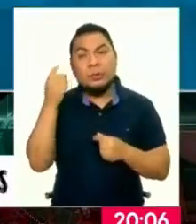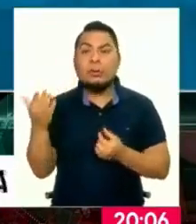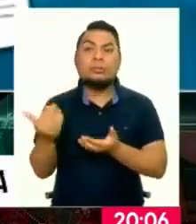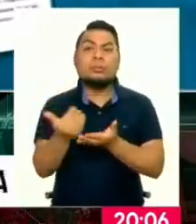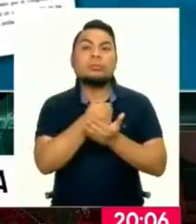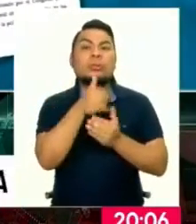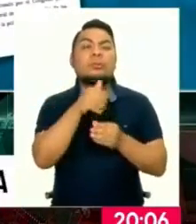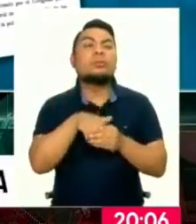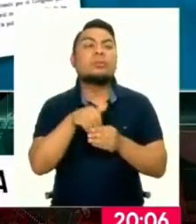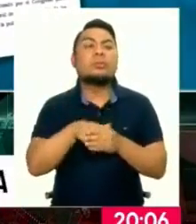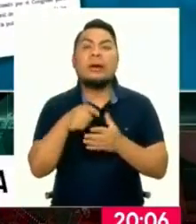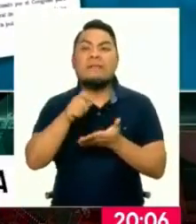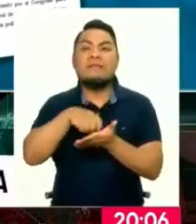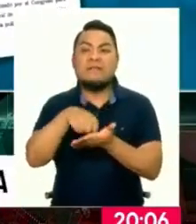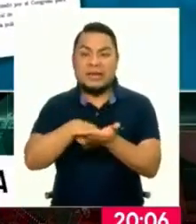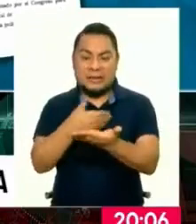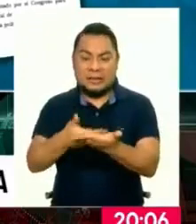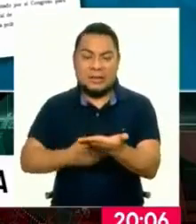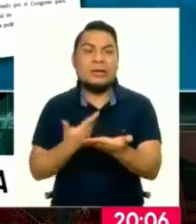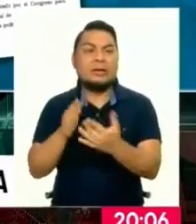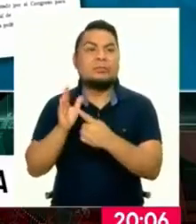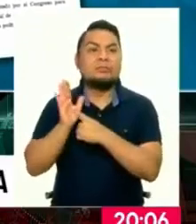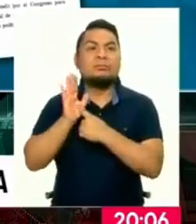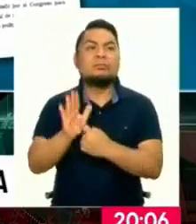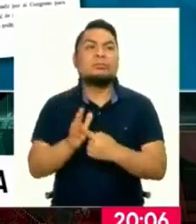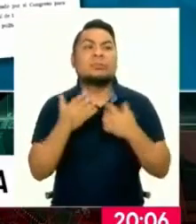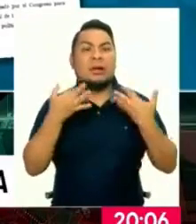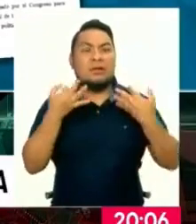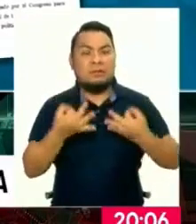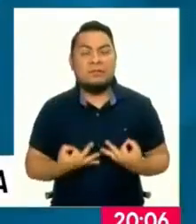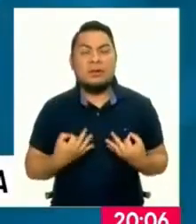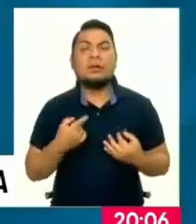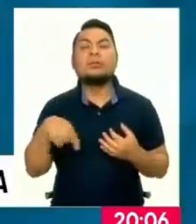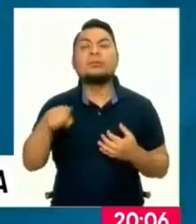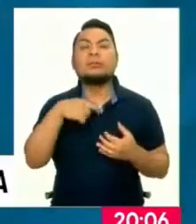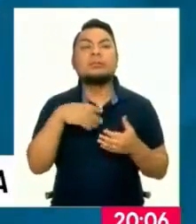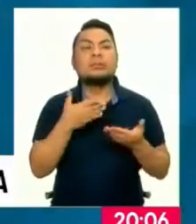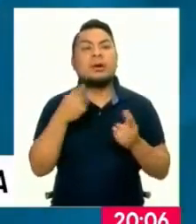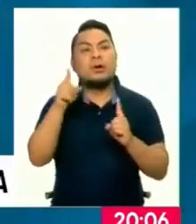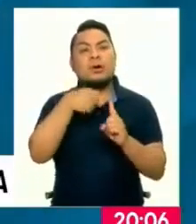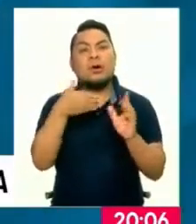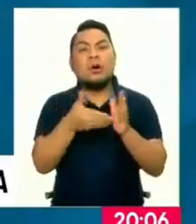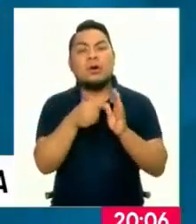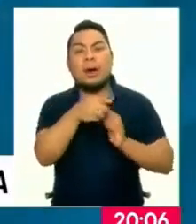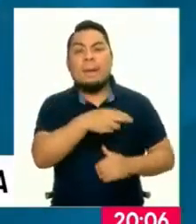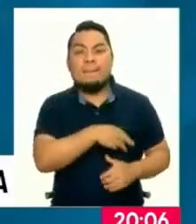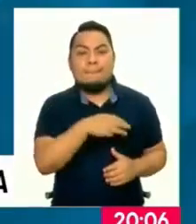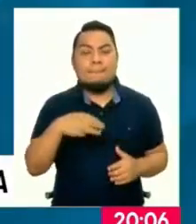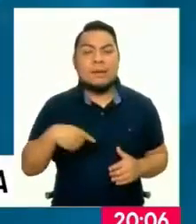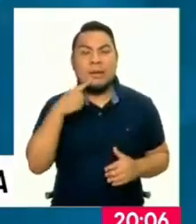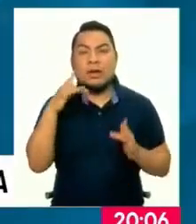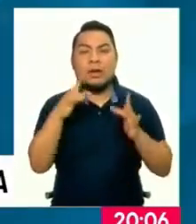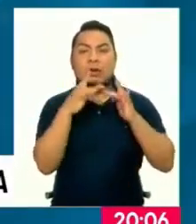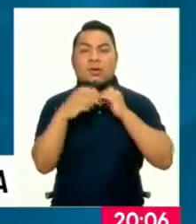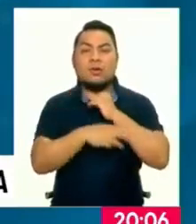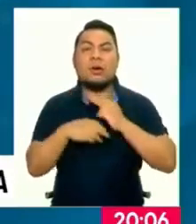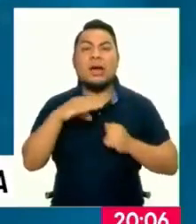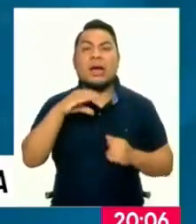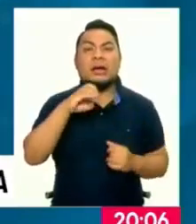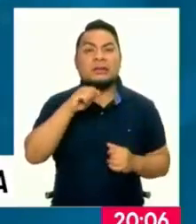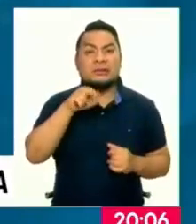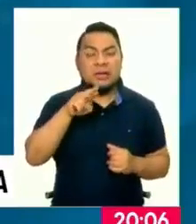todos los todas las firmas necesarias para presentar, ya formal, una moción de interpelación contra el ministro de Relaciones Exteriores,